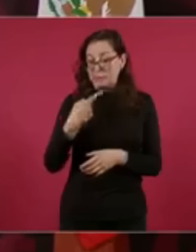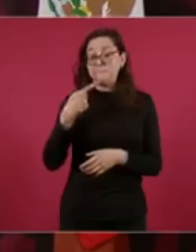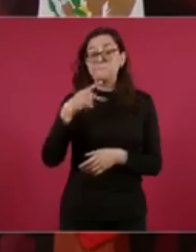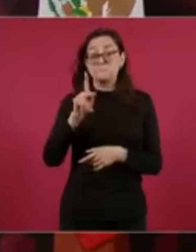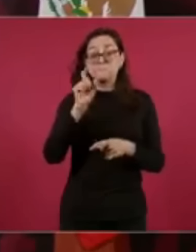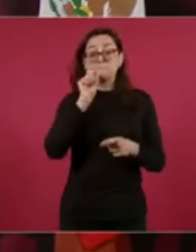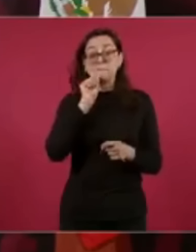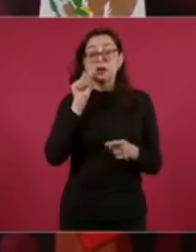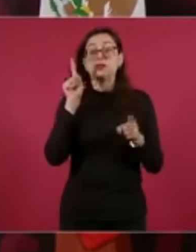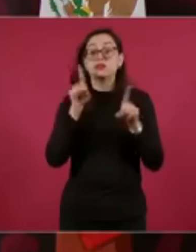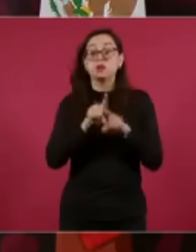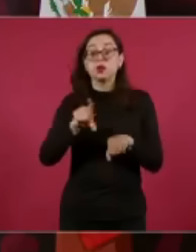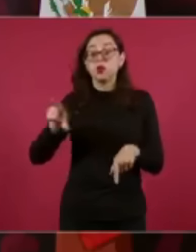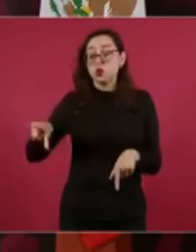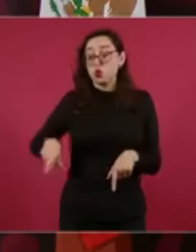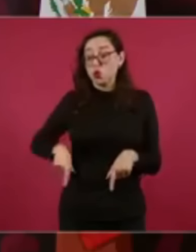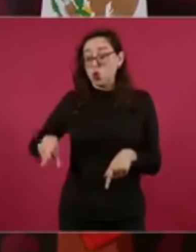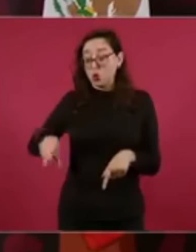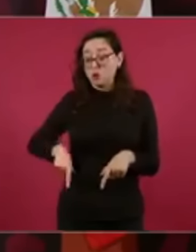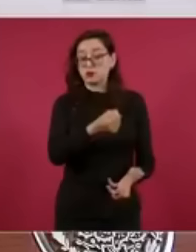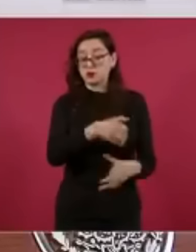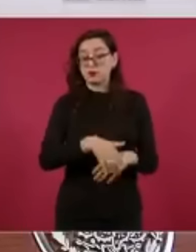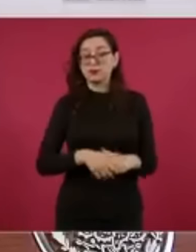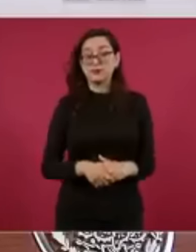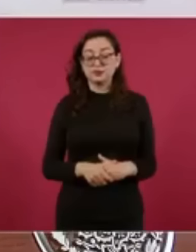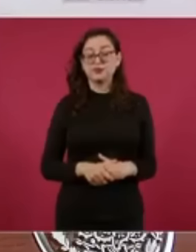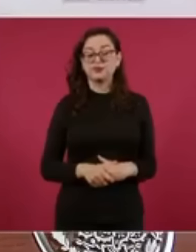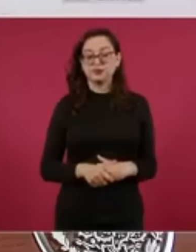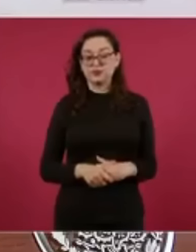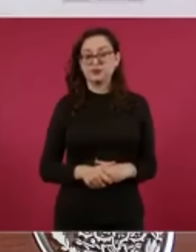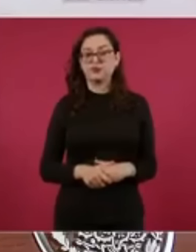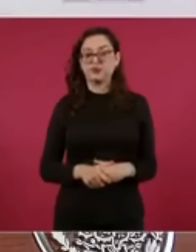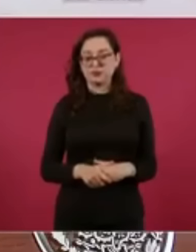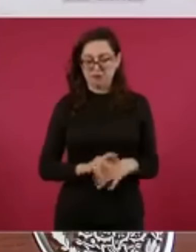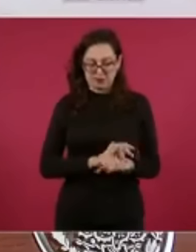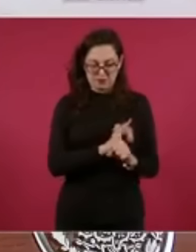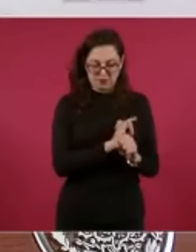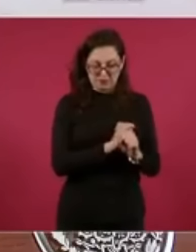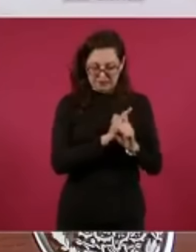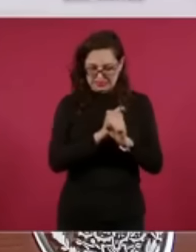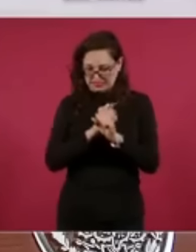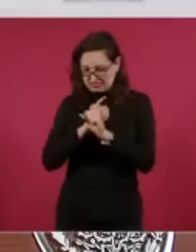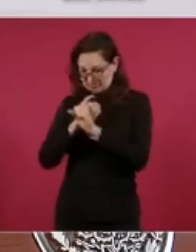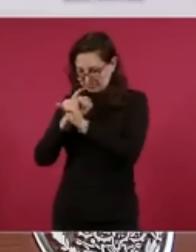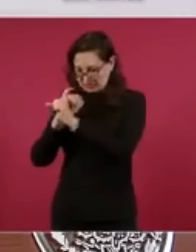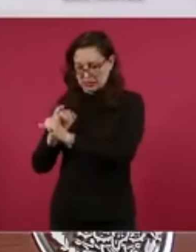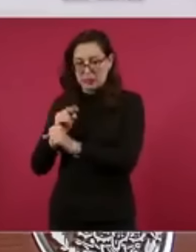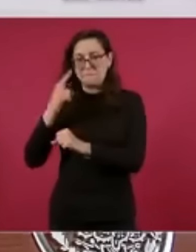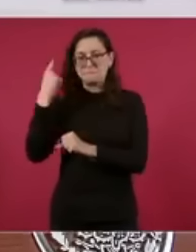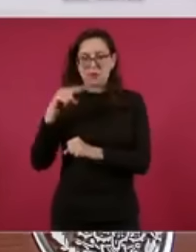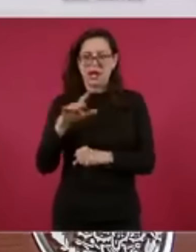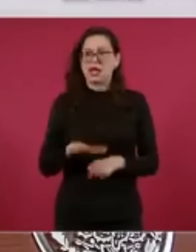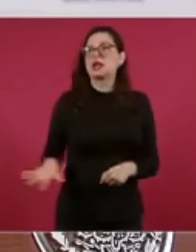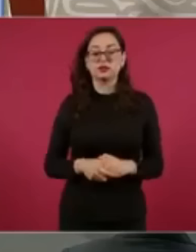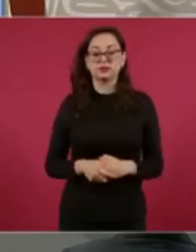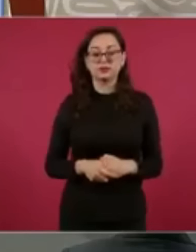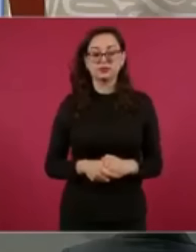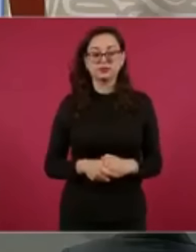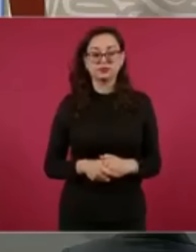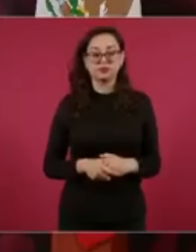gobierno en la época del maestro Han. El trabajo de investigación lo hizo Fernando